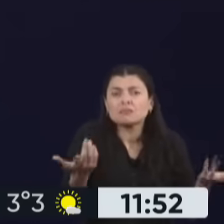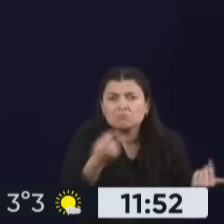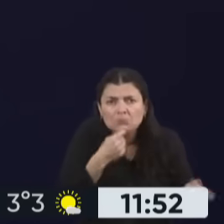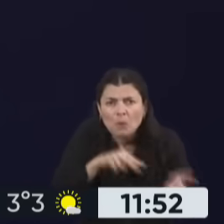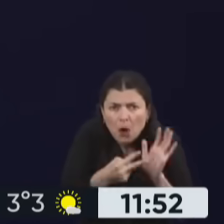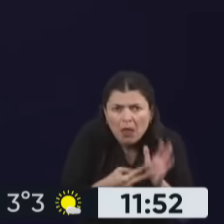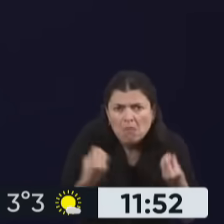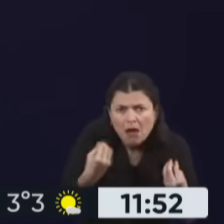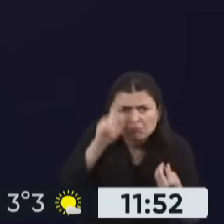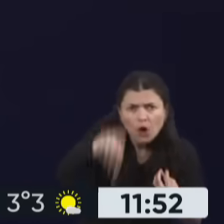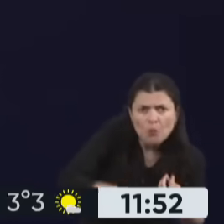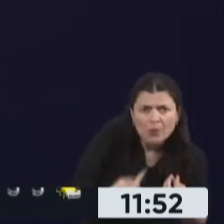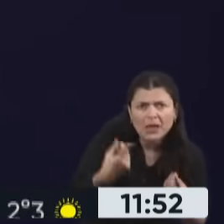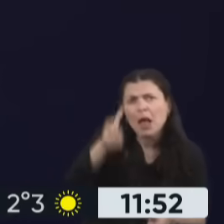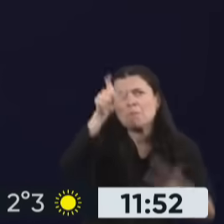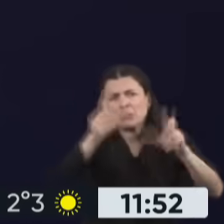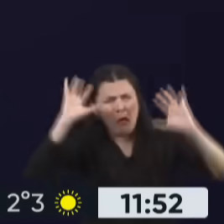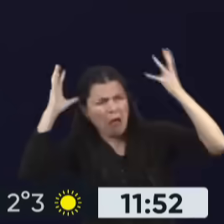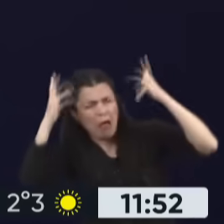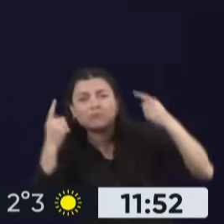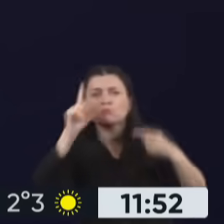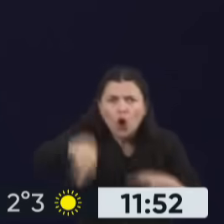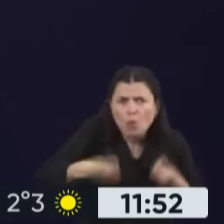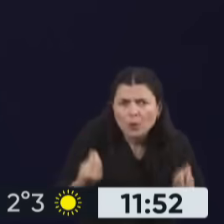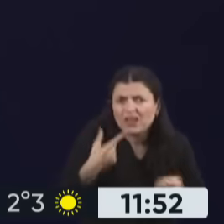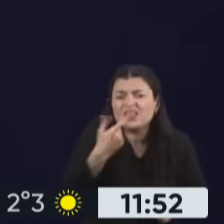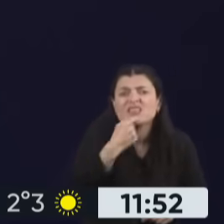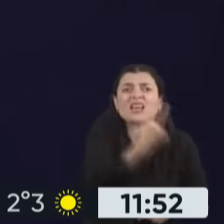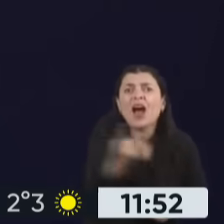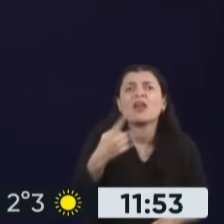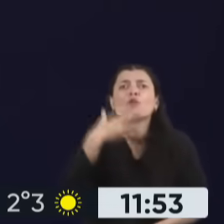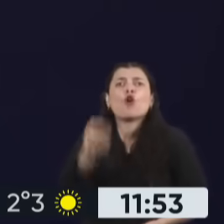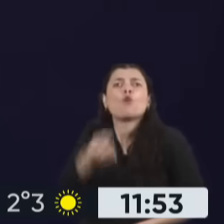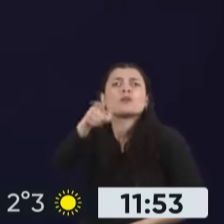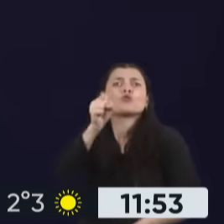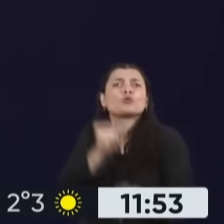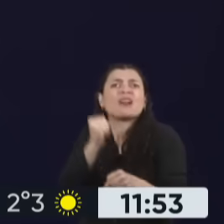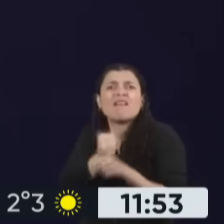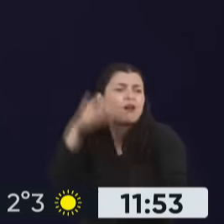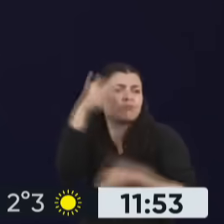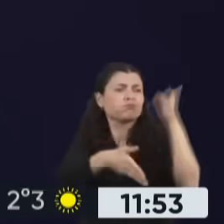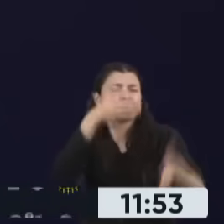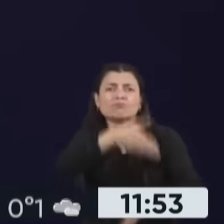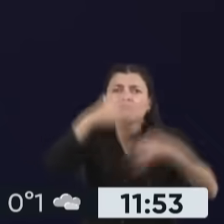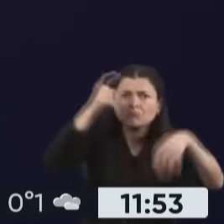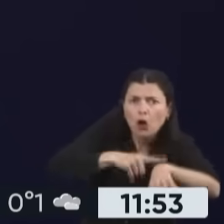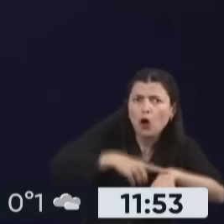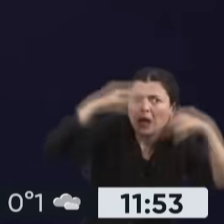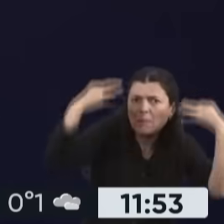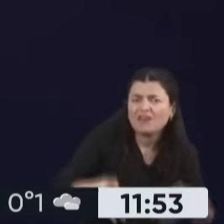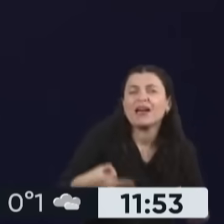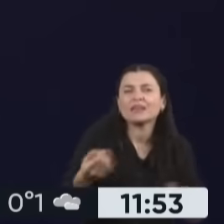registro biométrico cada vez que entras o cada vez que salís. Estar en contra del sistema biométrico efectivamente te marca un